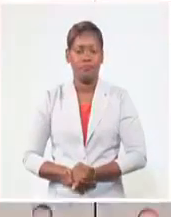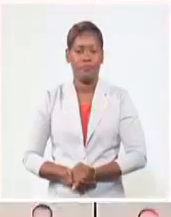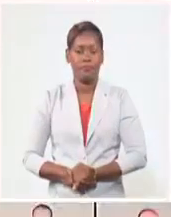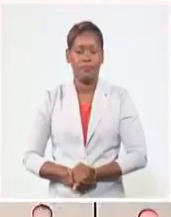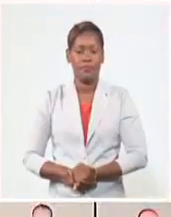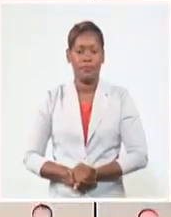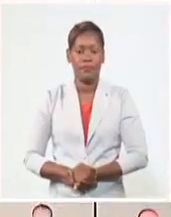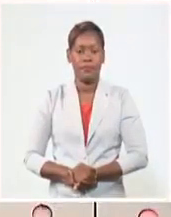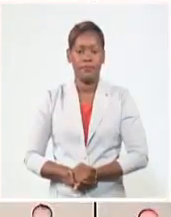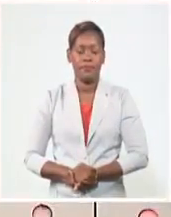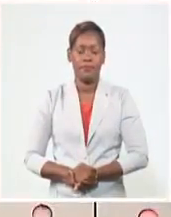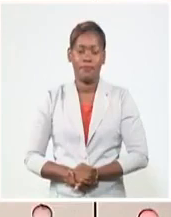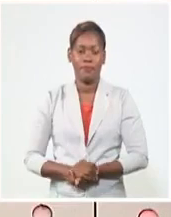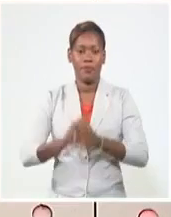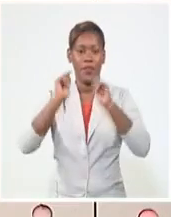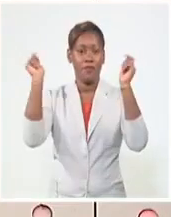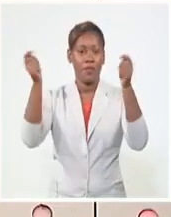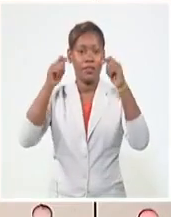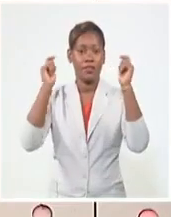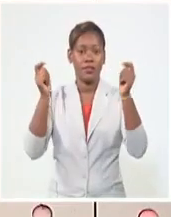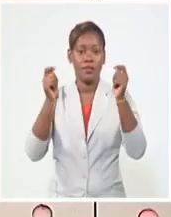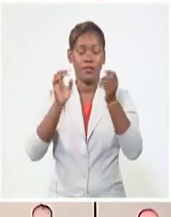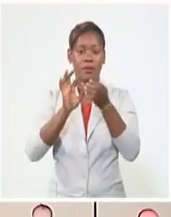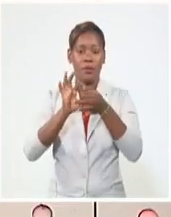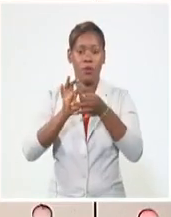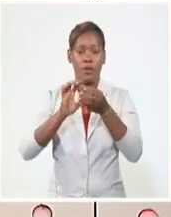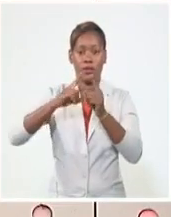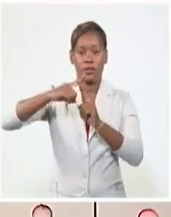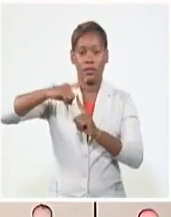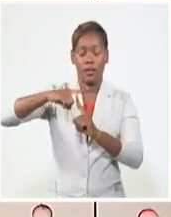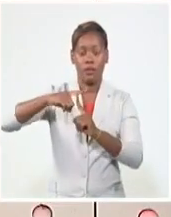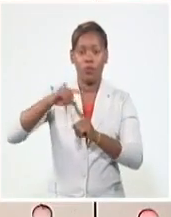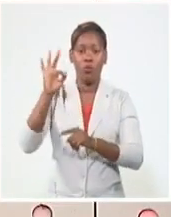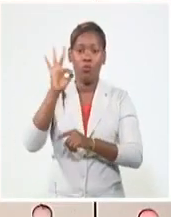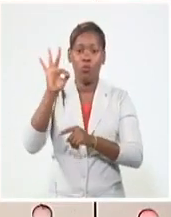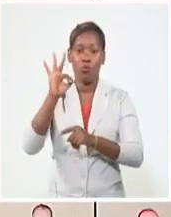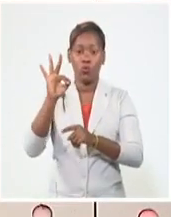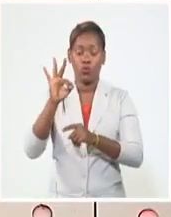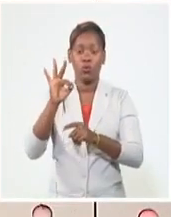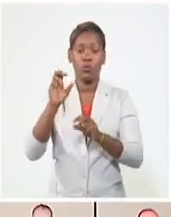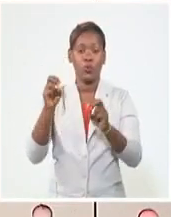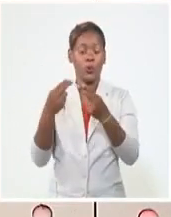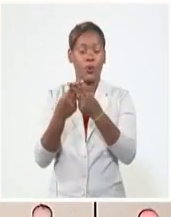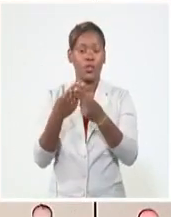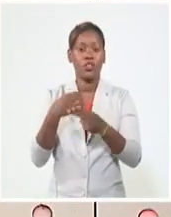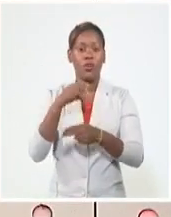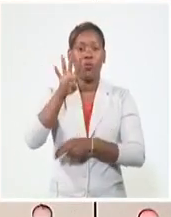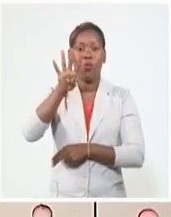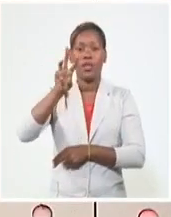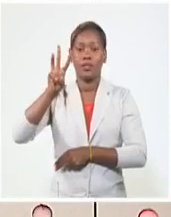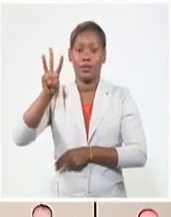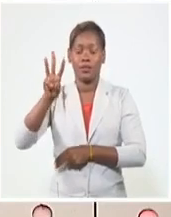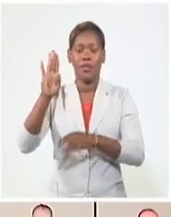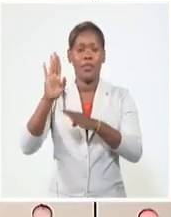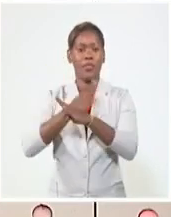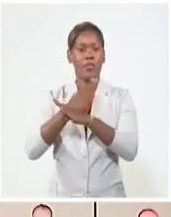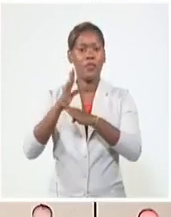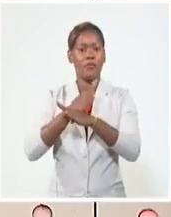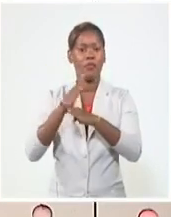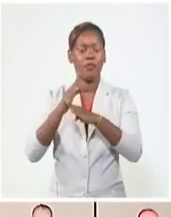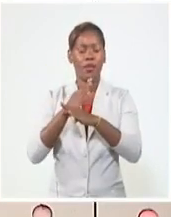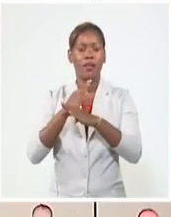Cubana. Y el Festival Guantanamero Moviendo, en su octava edición, cuenta con 43 obras nominadas en las diferentes categorías dadas